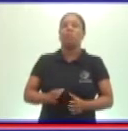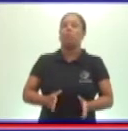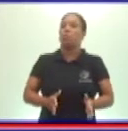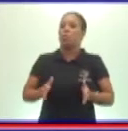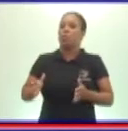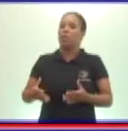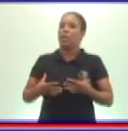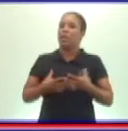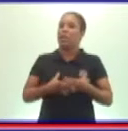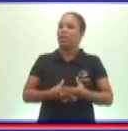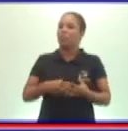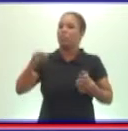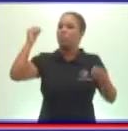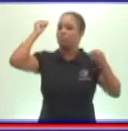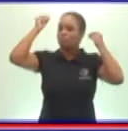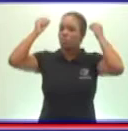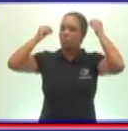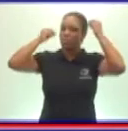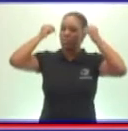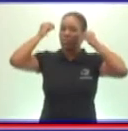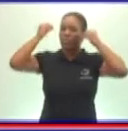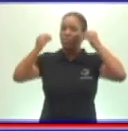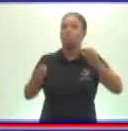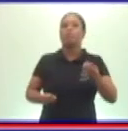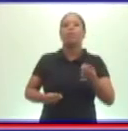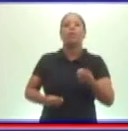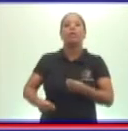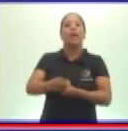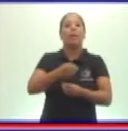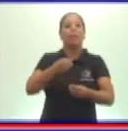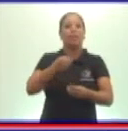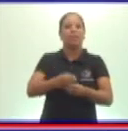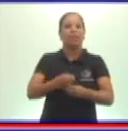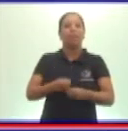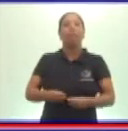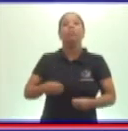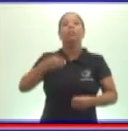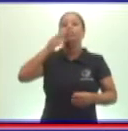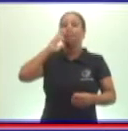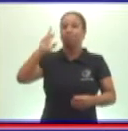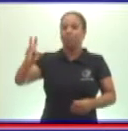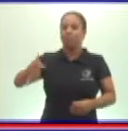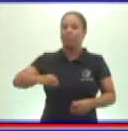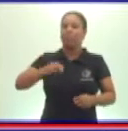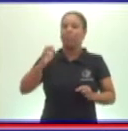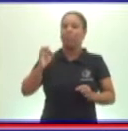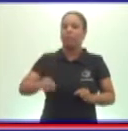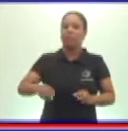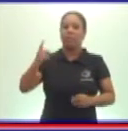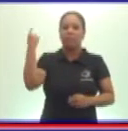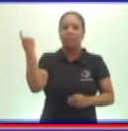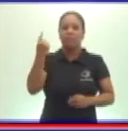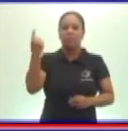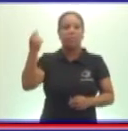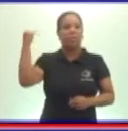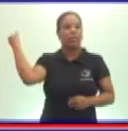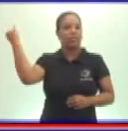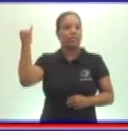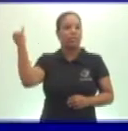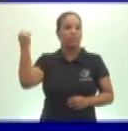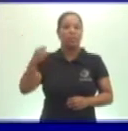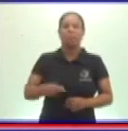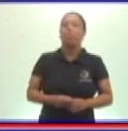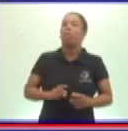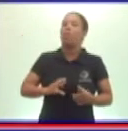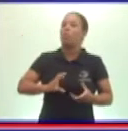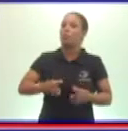su comprensión y aplicación a la realidad, no solamente nacional e internacional, también forma parte de esta unidad.